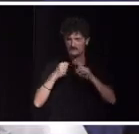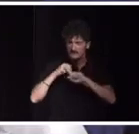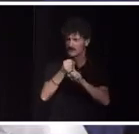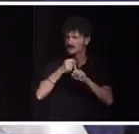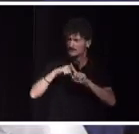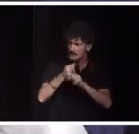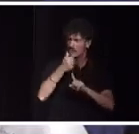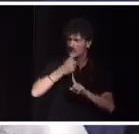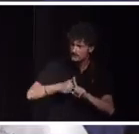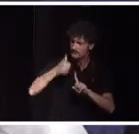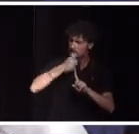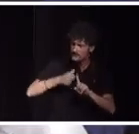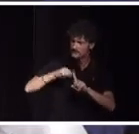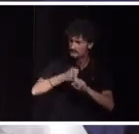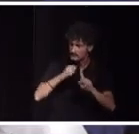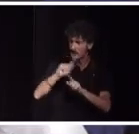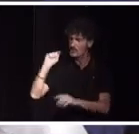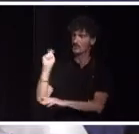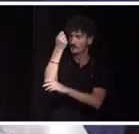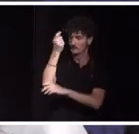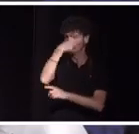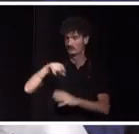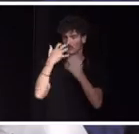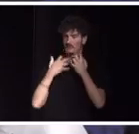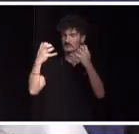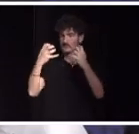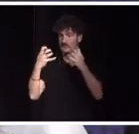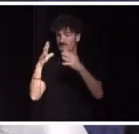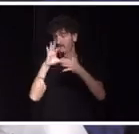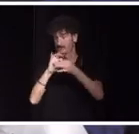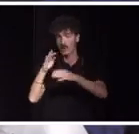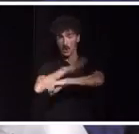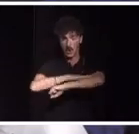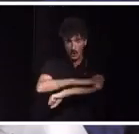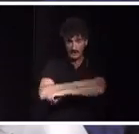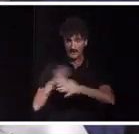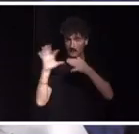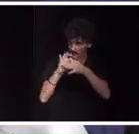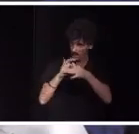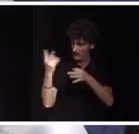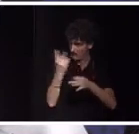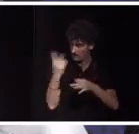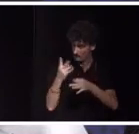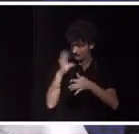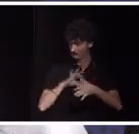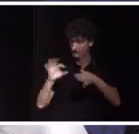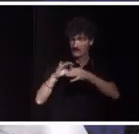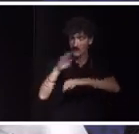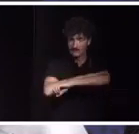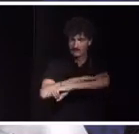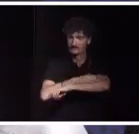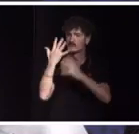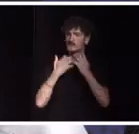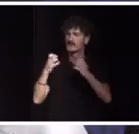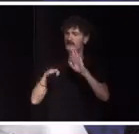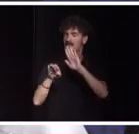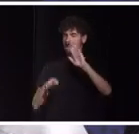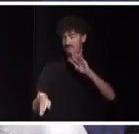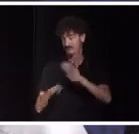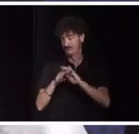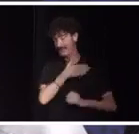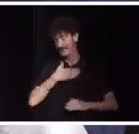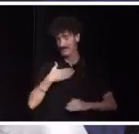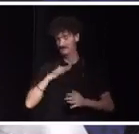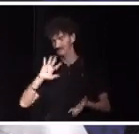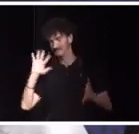en 2019 y conquistó colectivamente el gobierno de coalición. Y es la militancia de Podemos la que quiere transformaciones